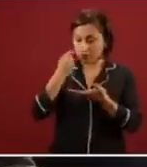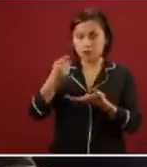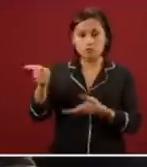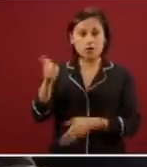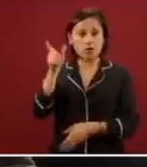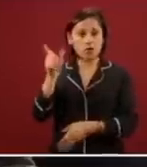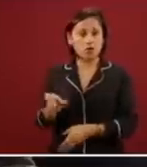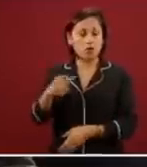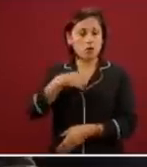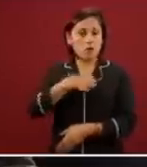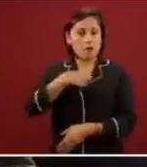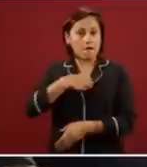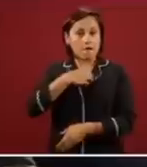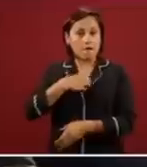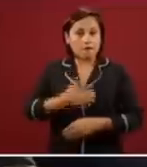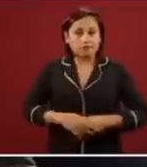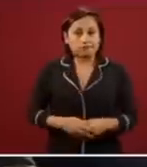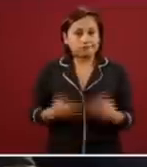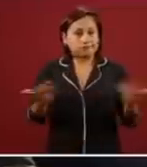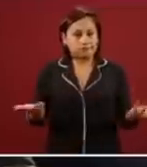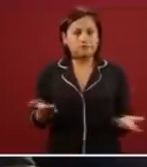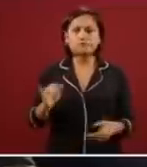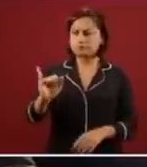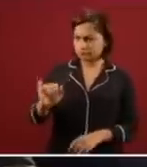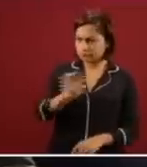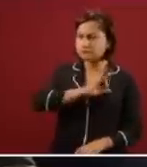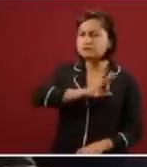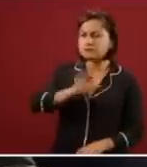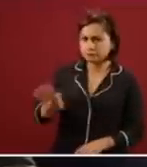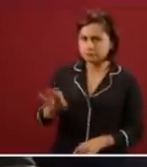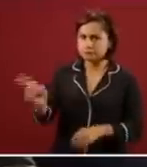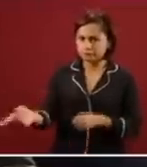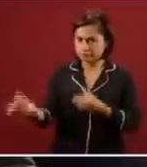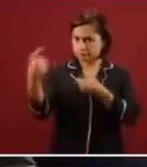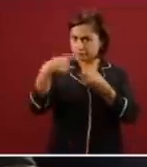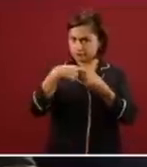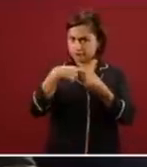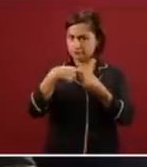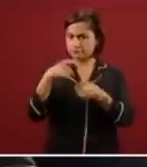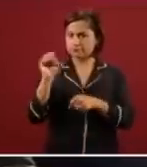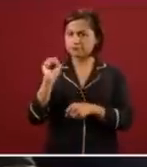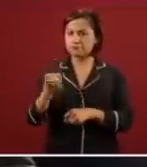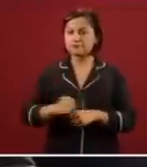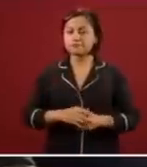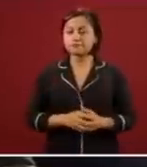Sí. Sí se puede, si se inscribe. Sí, me pregunto, presidente.